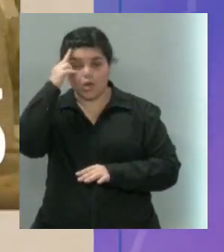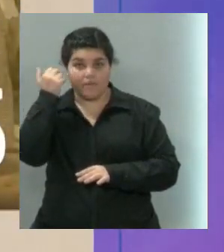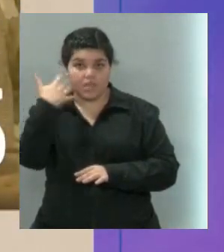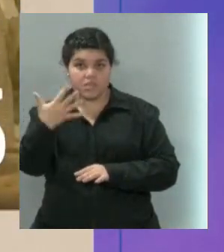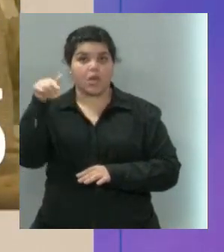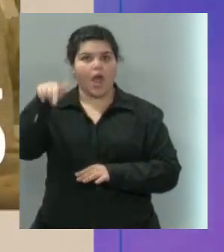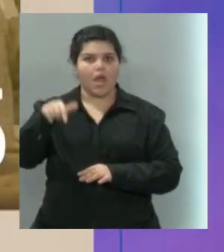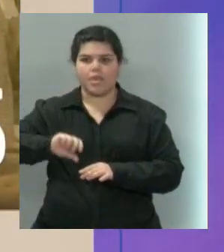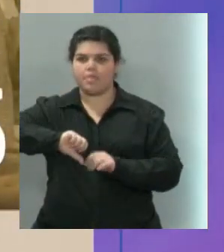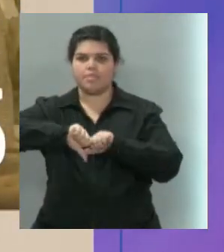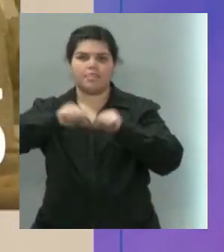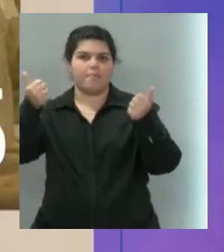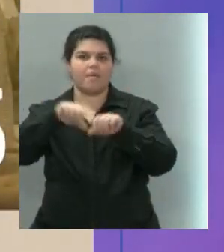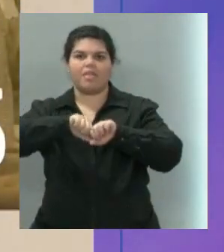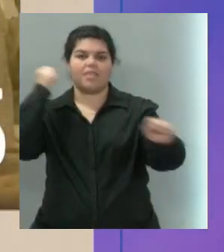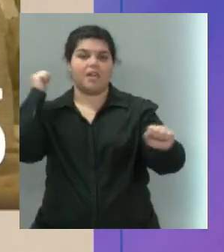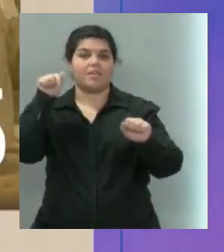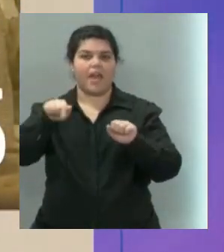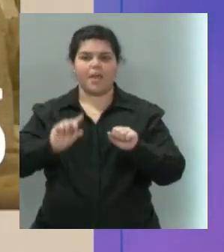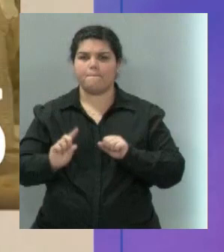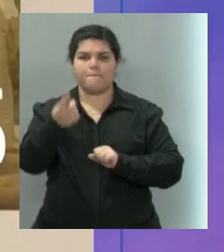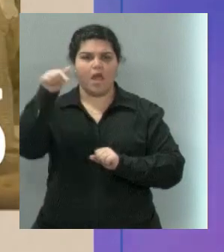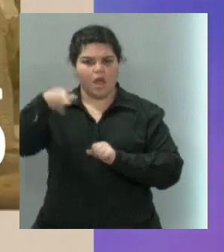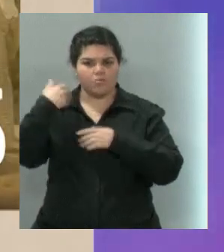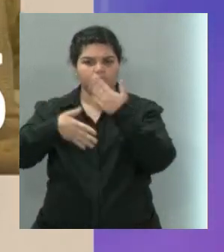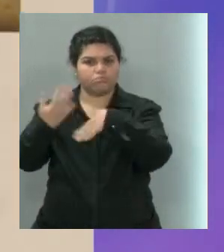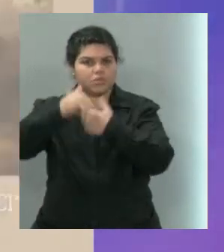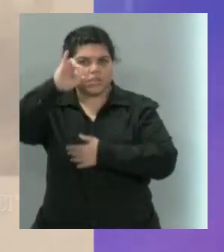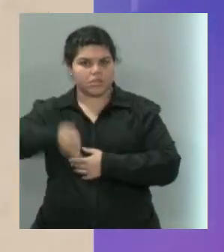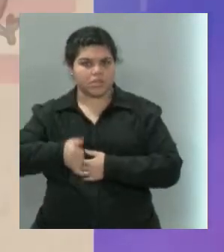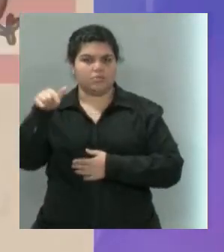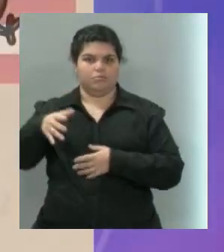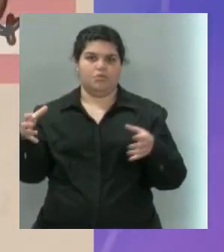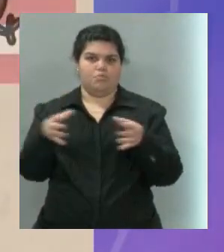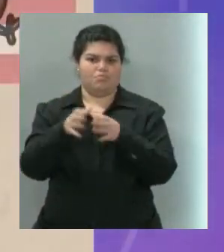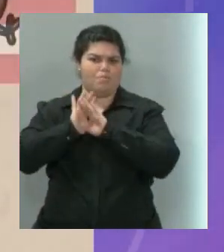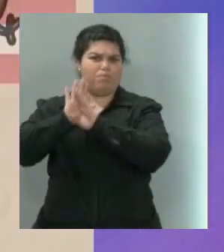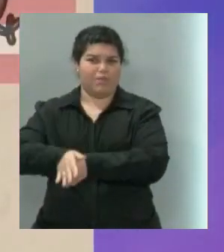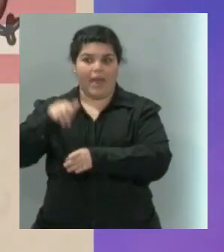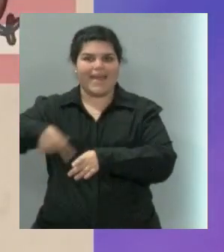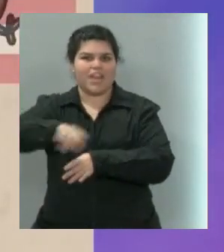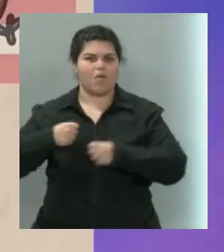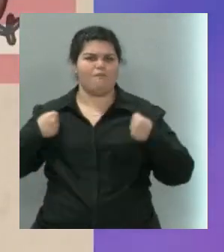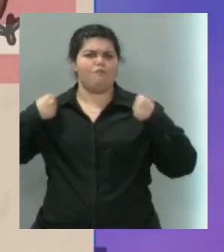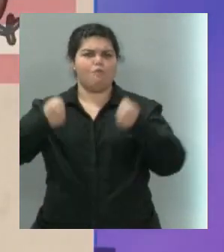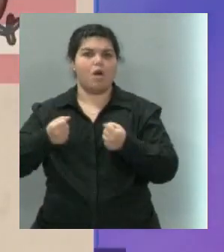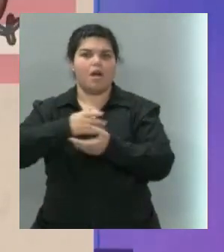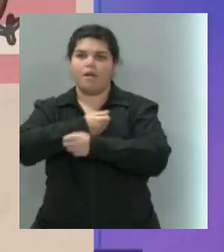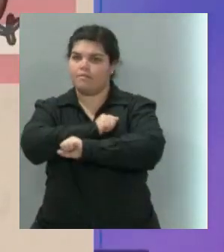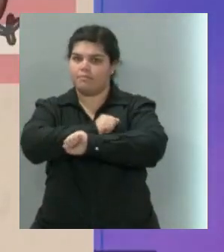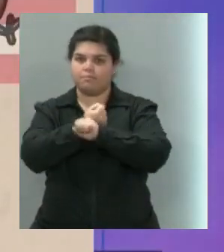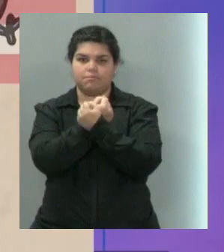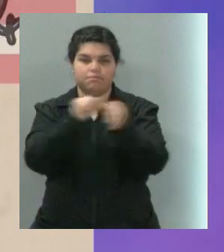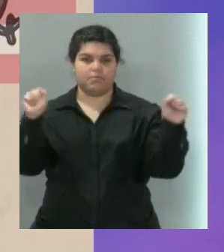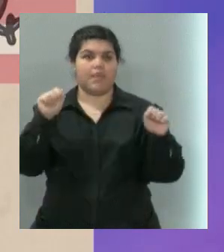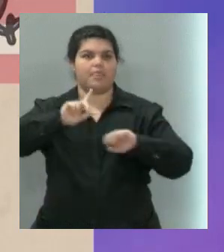las independencias de América que fue iniciada y consumada por los más oprimidos. Y a partir de la independencia de Estados Unidos, los deseos de ser